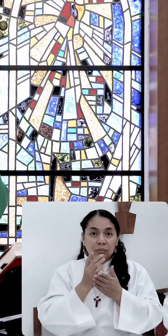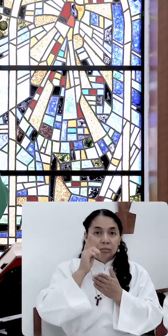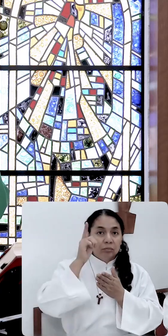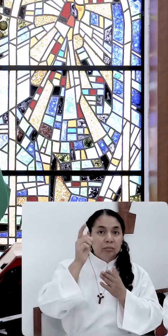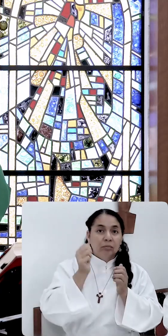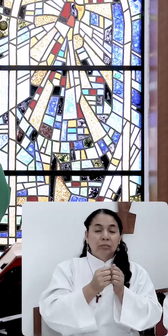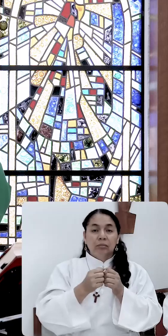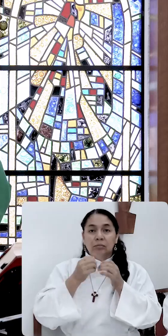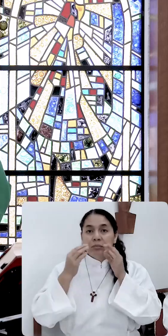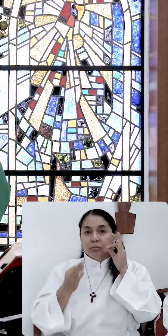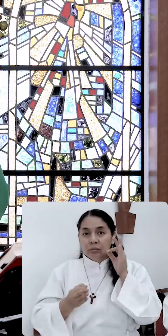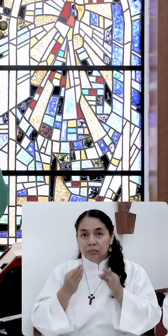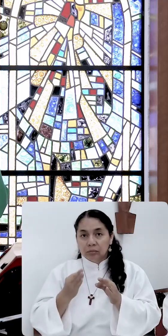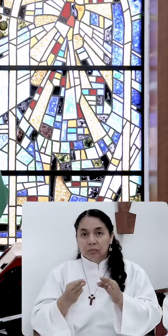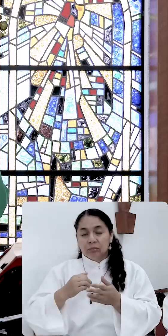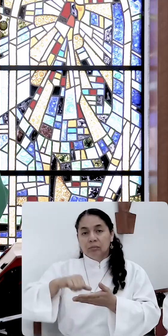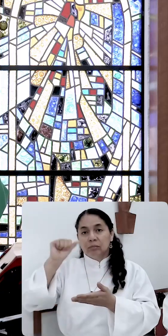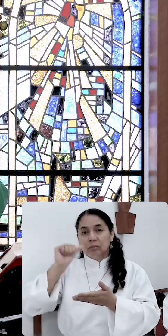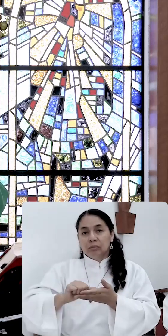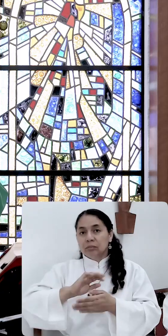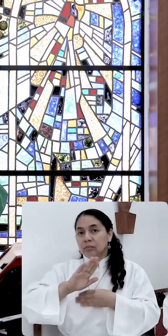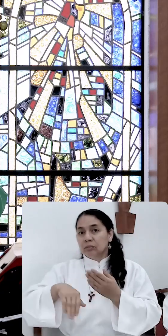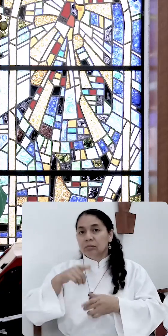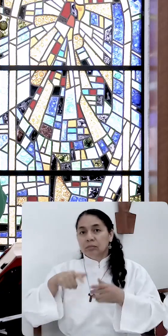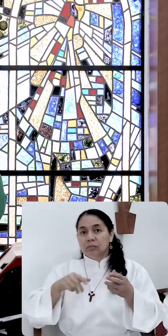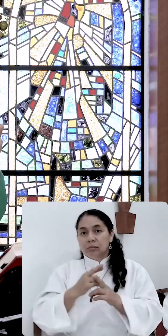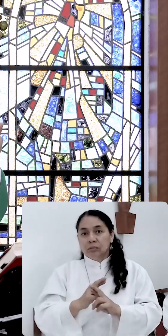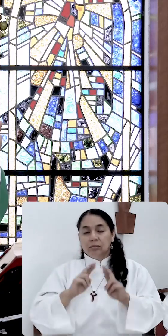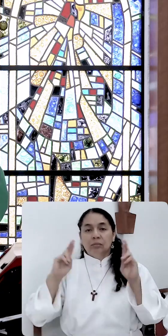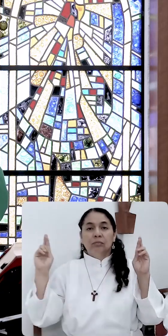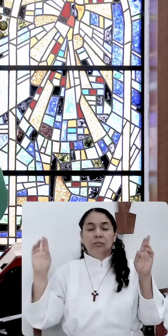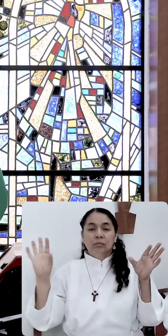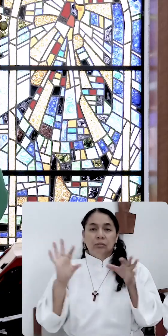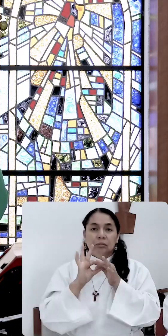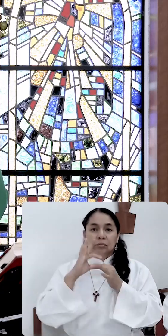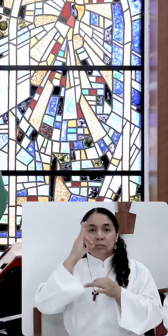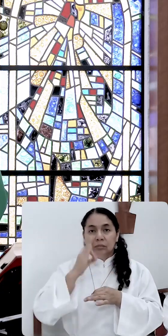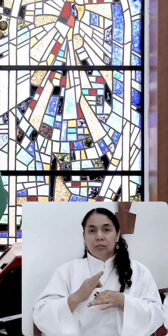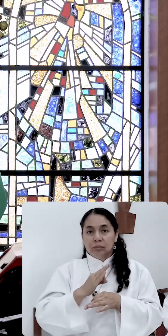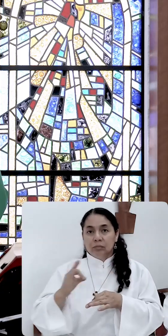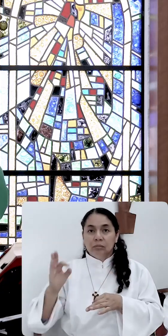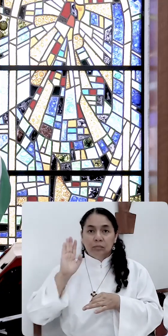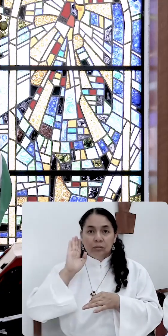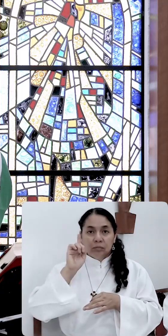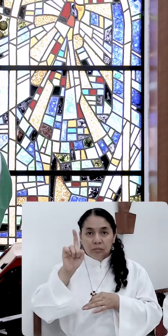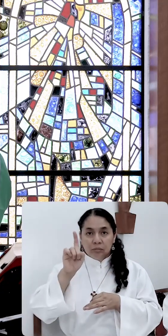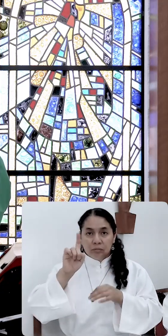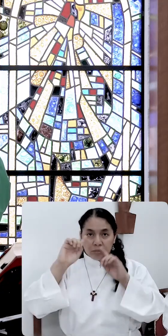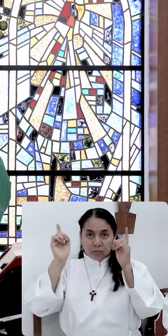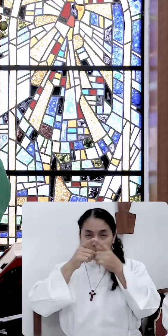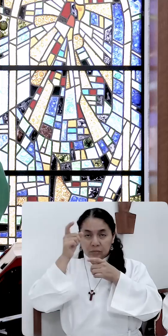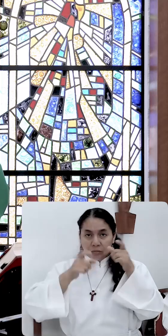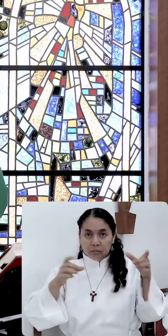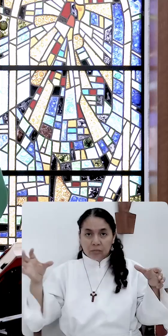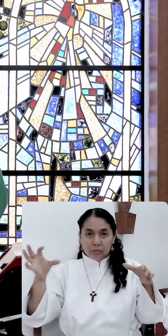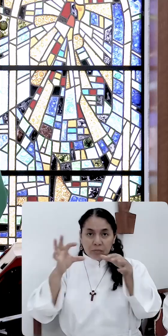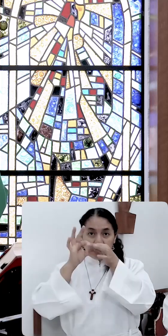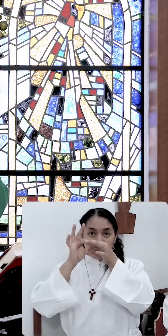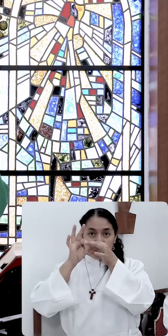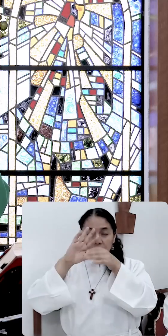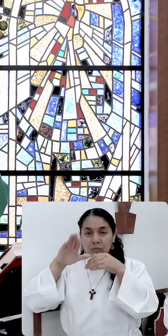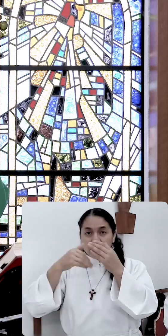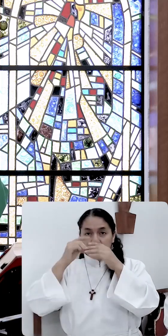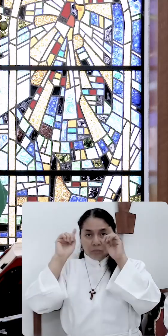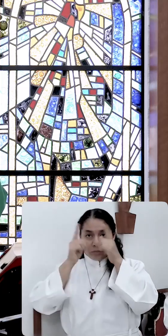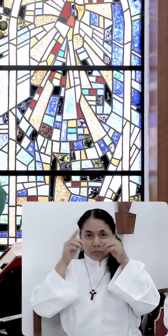con justicia te alaban todos los redimidos, y unánimes te bendicen tus santos. Con ellos, unidos a todos los